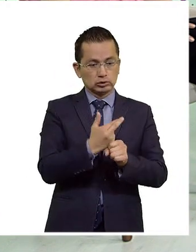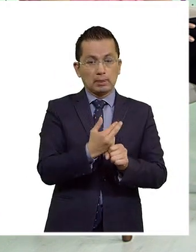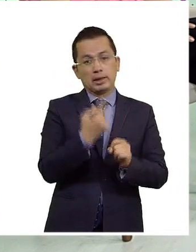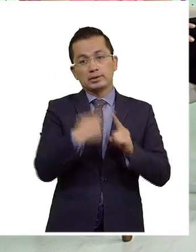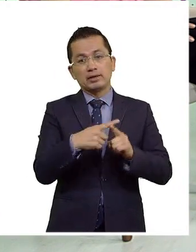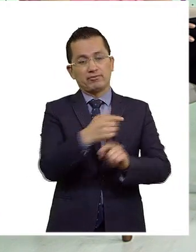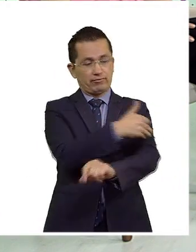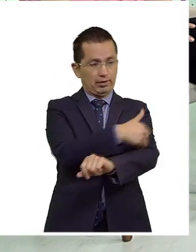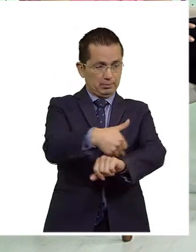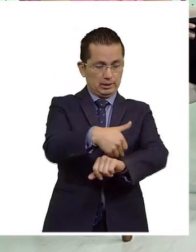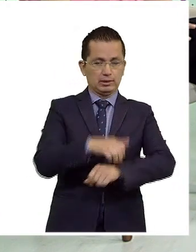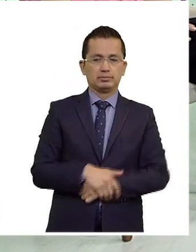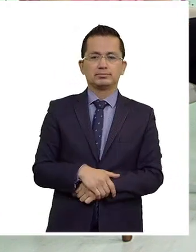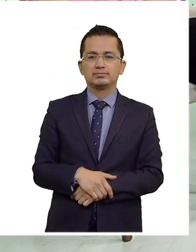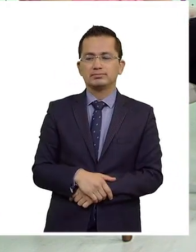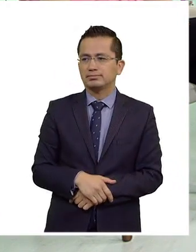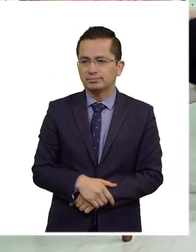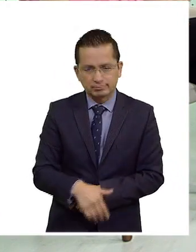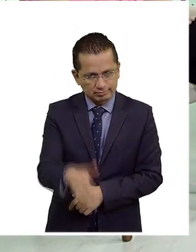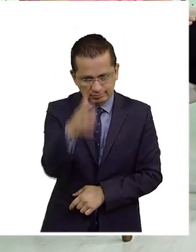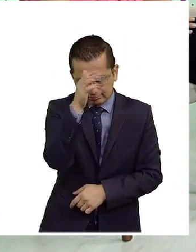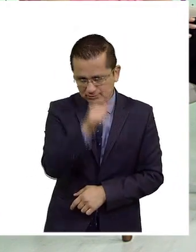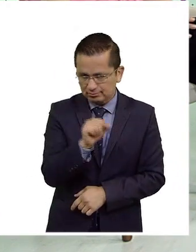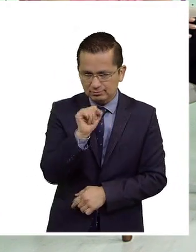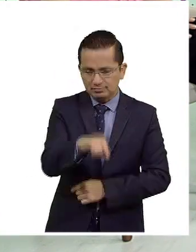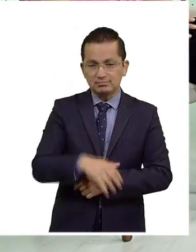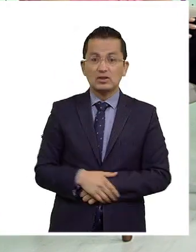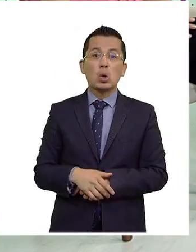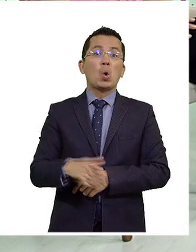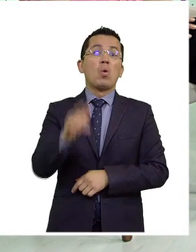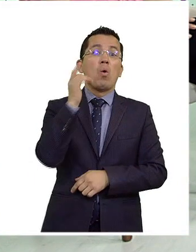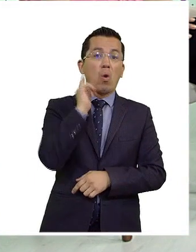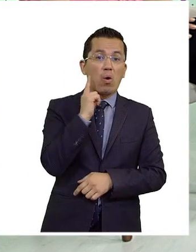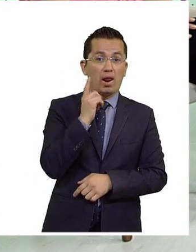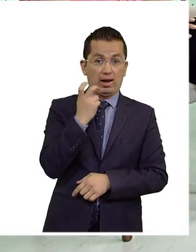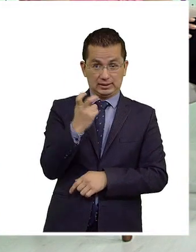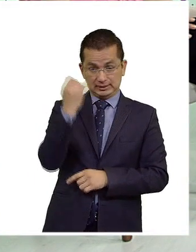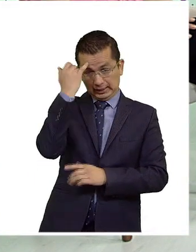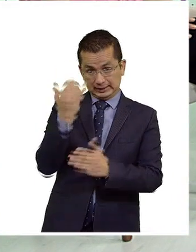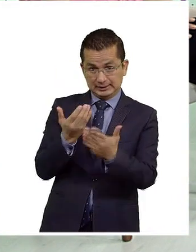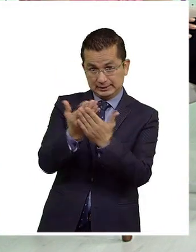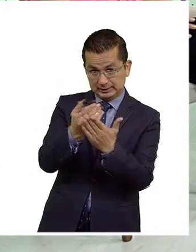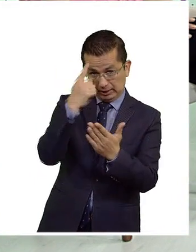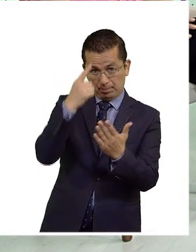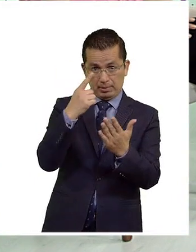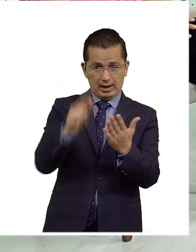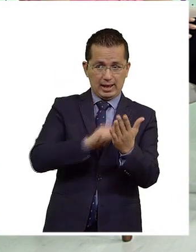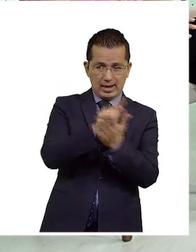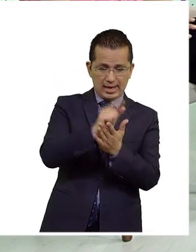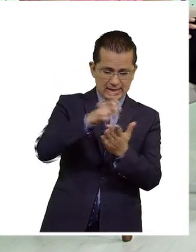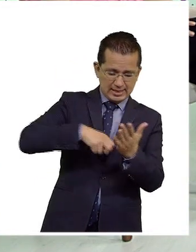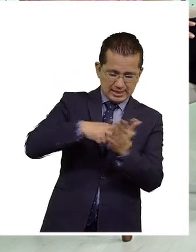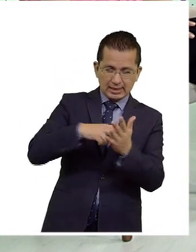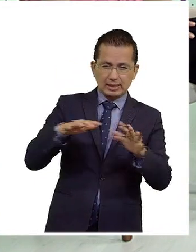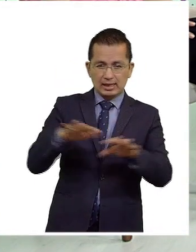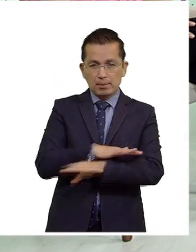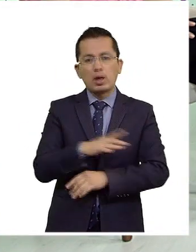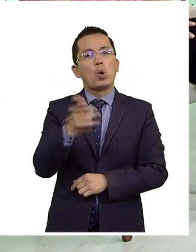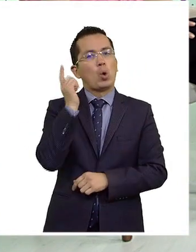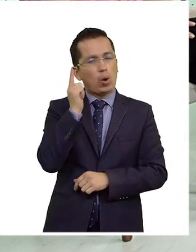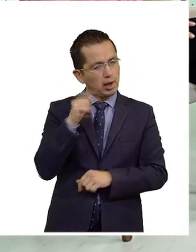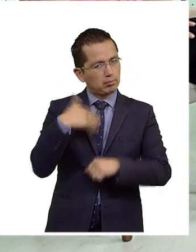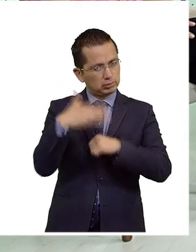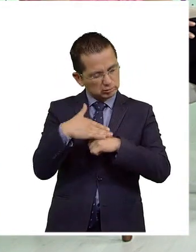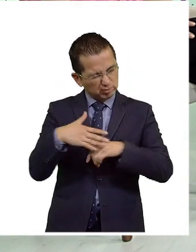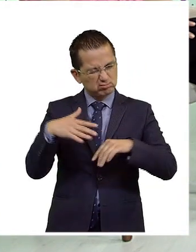que pronto se apruebe esta iniciativa de reformas al Código Civil y al Código Procesal Civil,